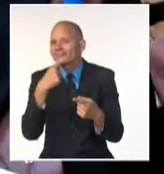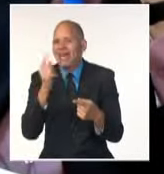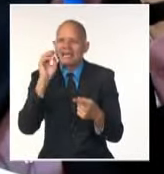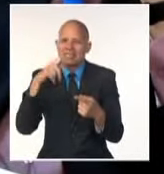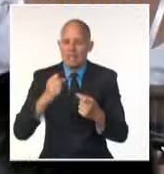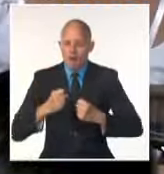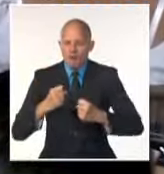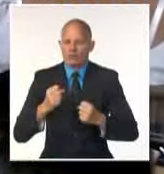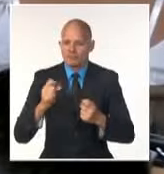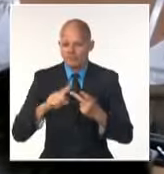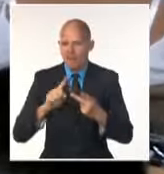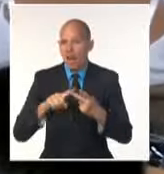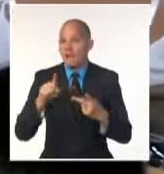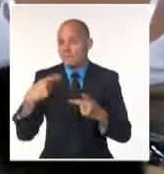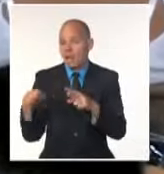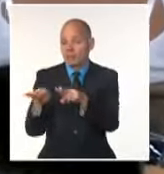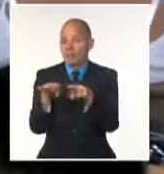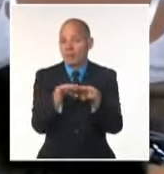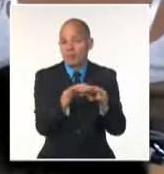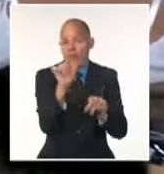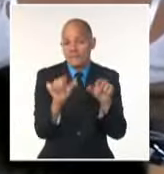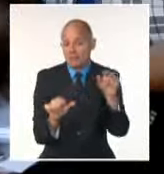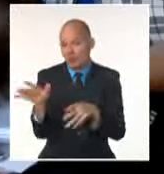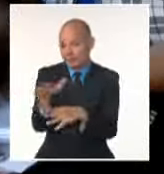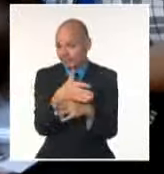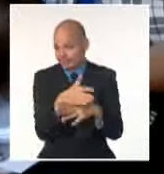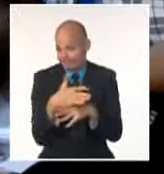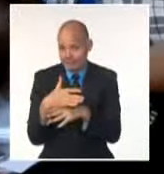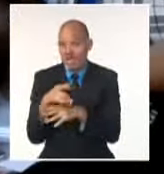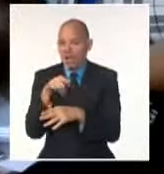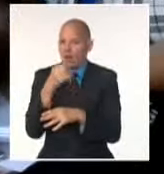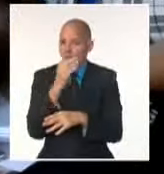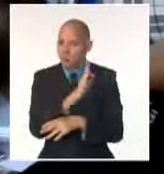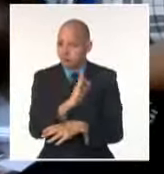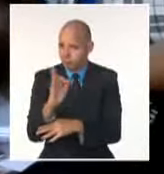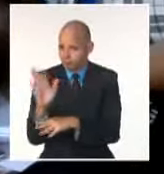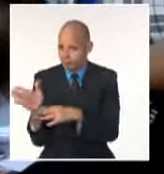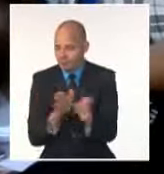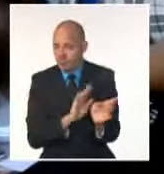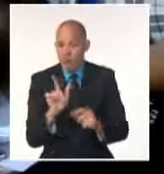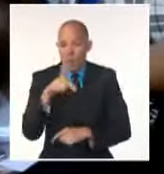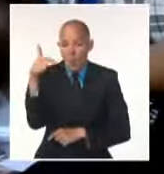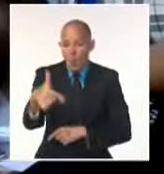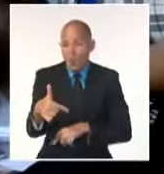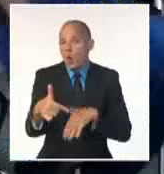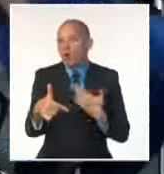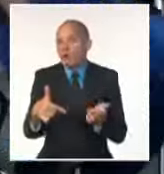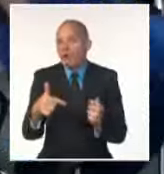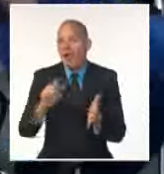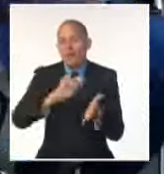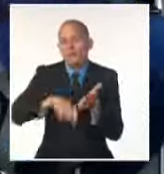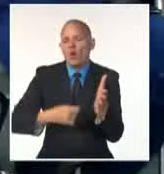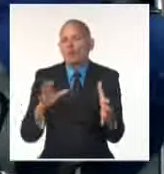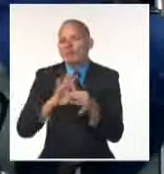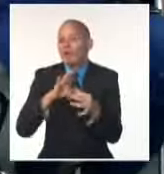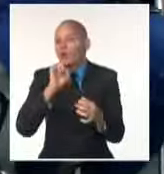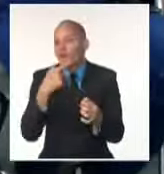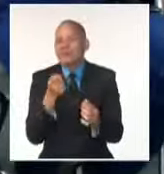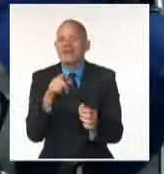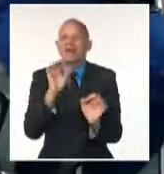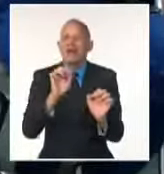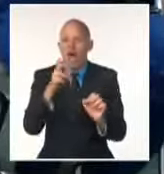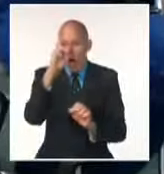en el deporte. Entre lo más significativo de este jueves estará la firma de un convenio con el Hospital Fran País.